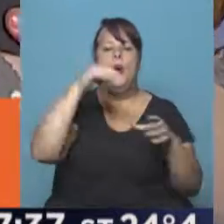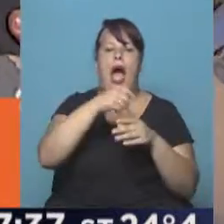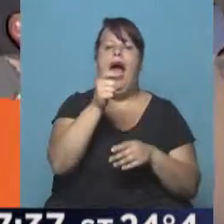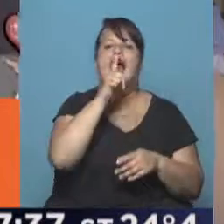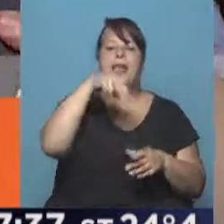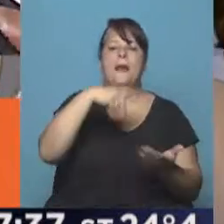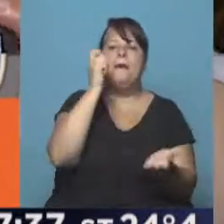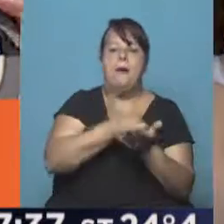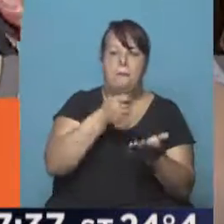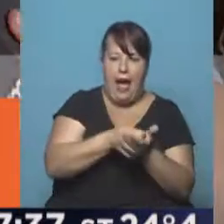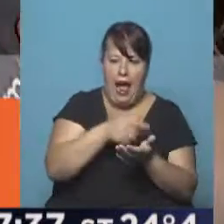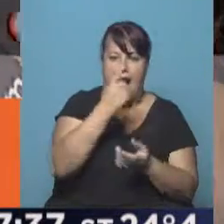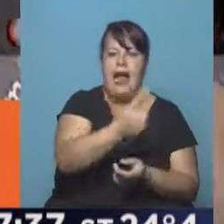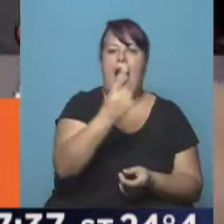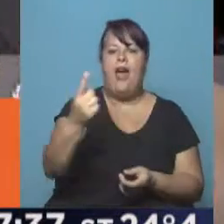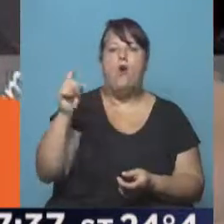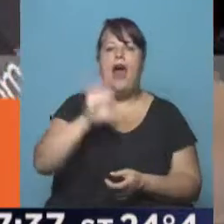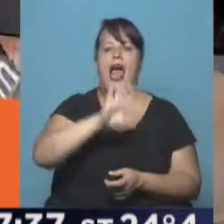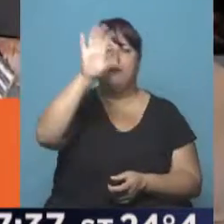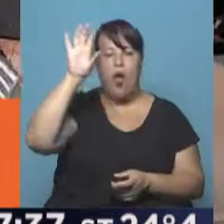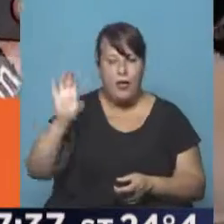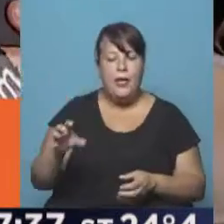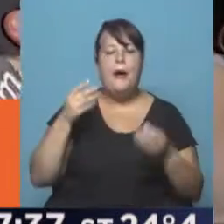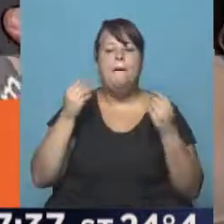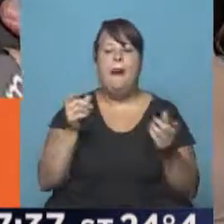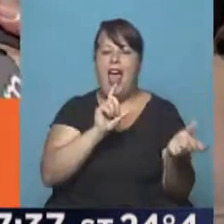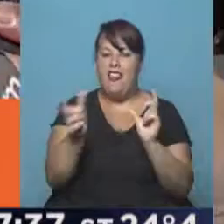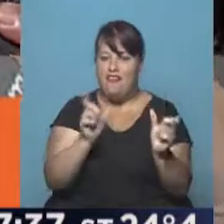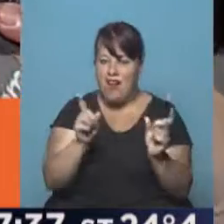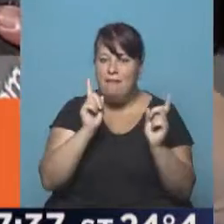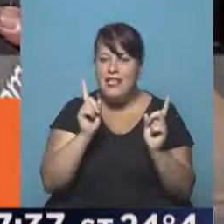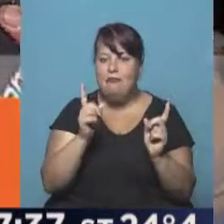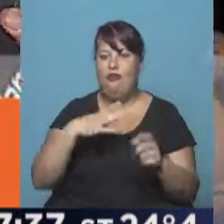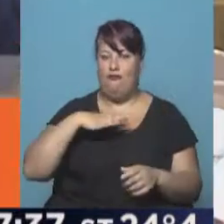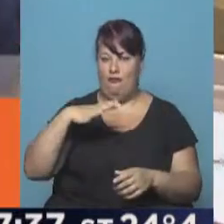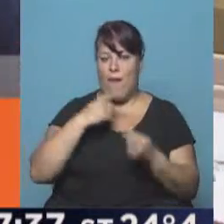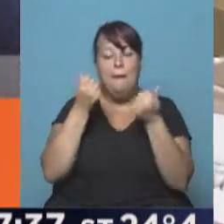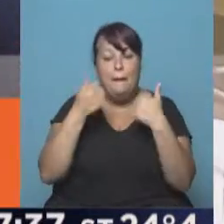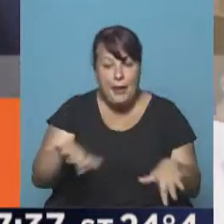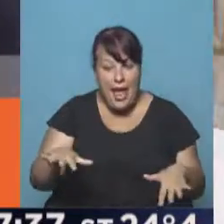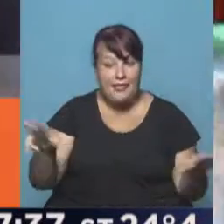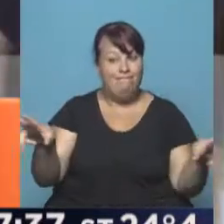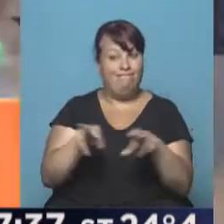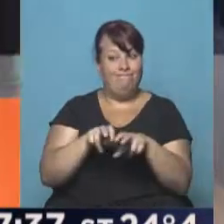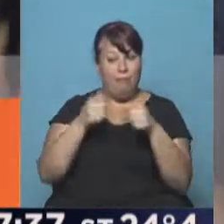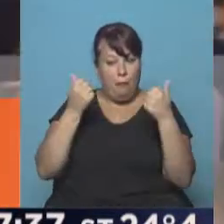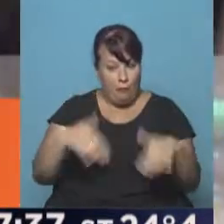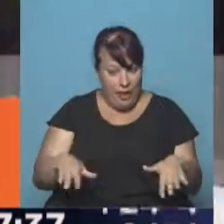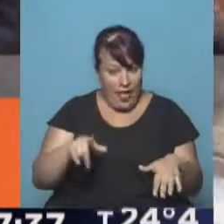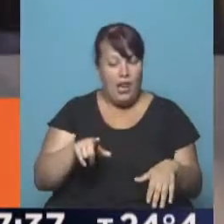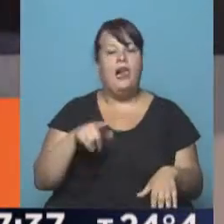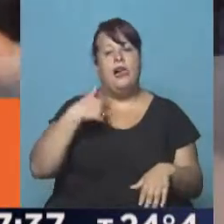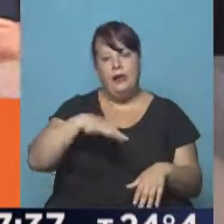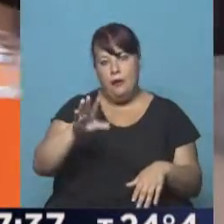ATNs, va a pagar ATNs a cada una de las provincias para compensar exactamente la pérdida de ingresos fiscales que